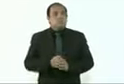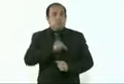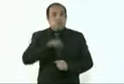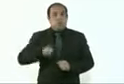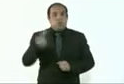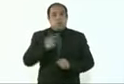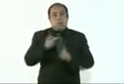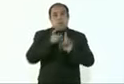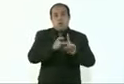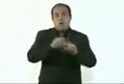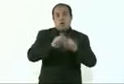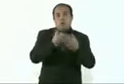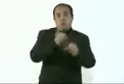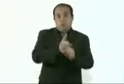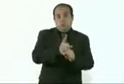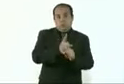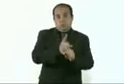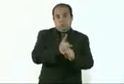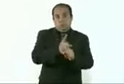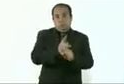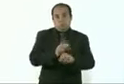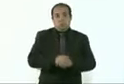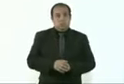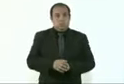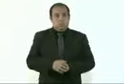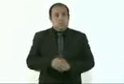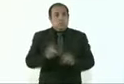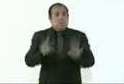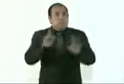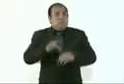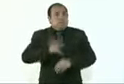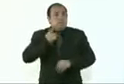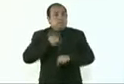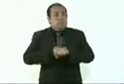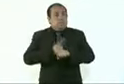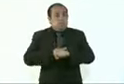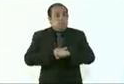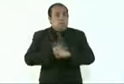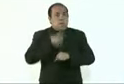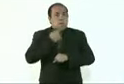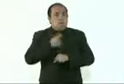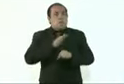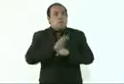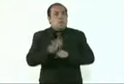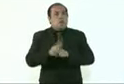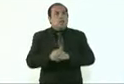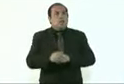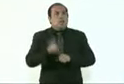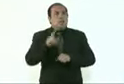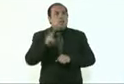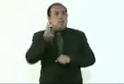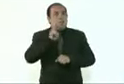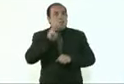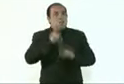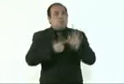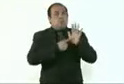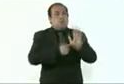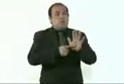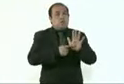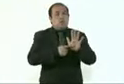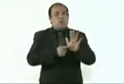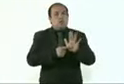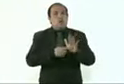resguardar a la comunidad. Entonces, si hay síntomas, lo ideal es presentar la prueba por la comodidad de